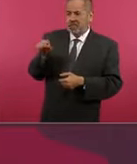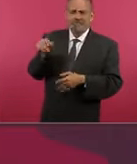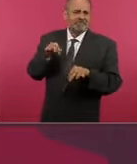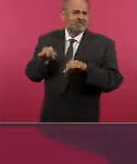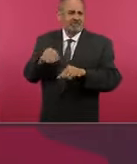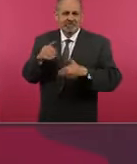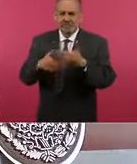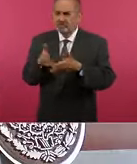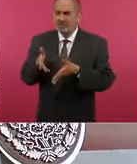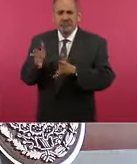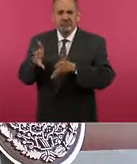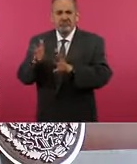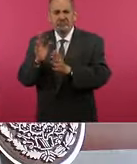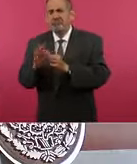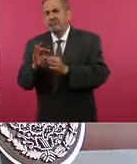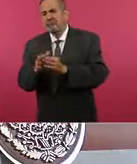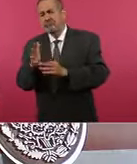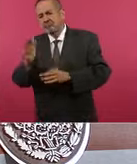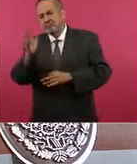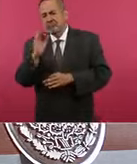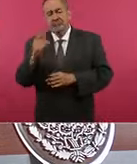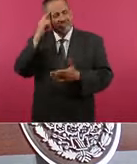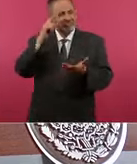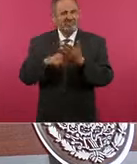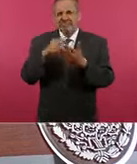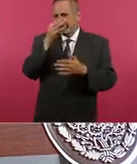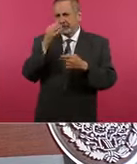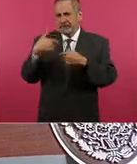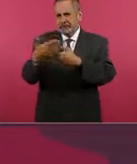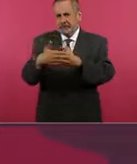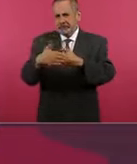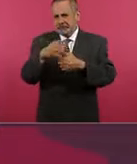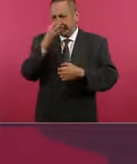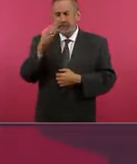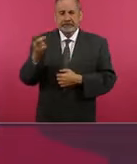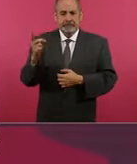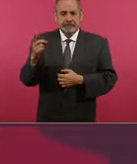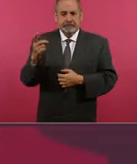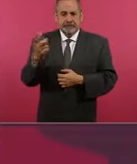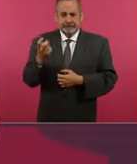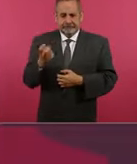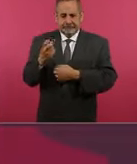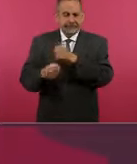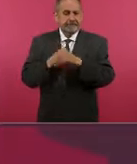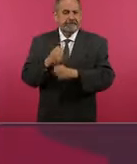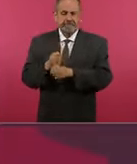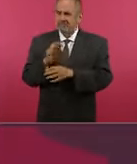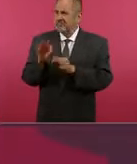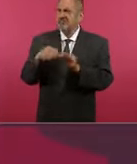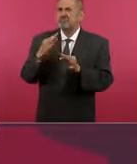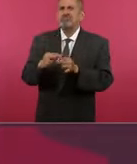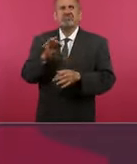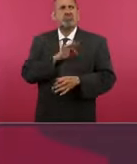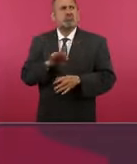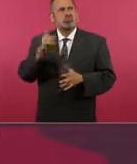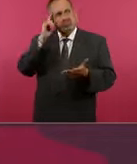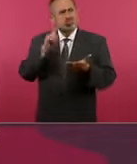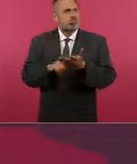caminando todo. Ya, yo creo que en diciembre de este año ya vamos a tener como